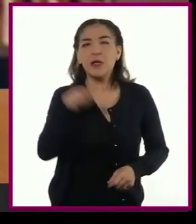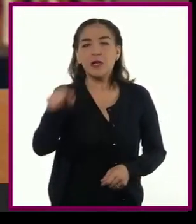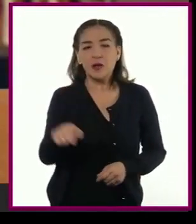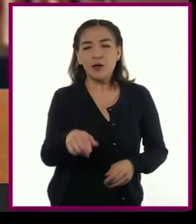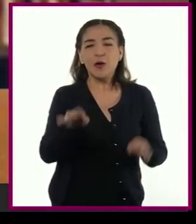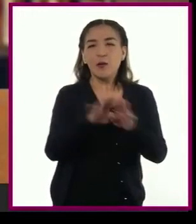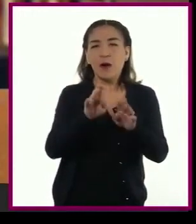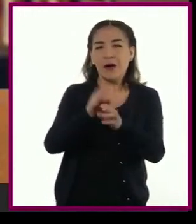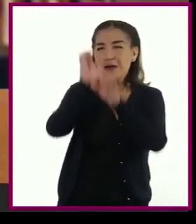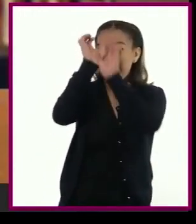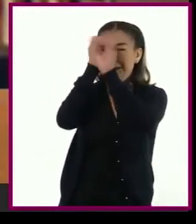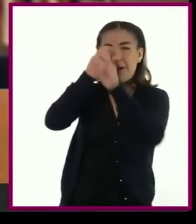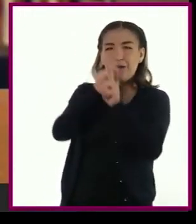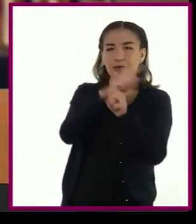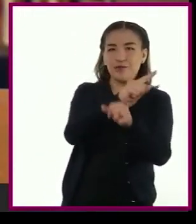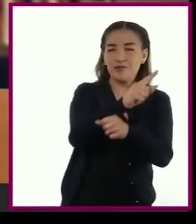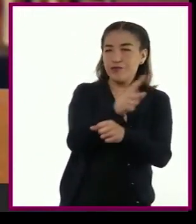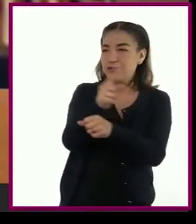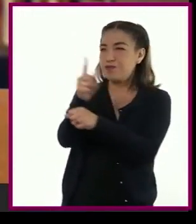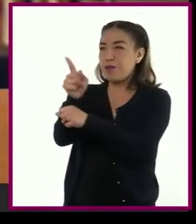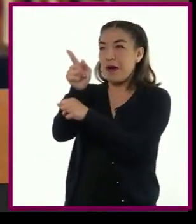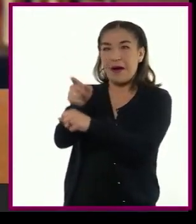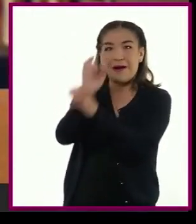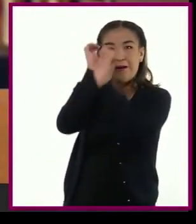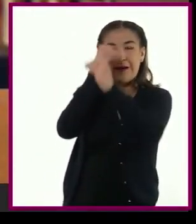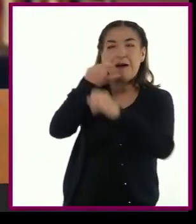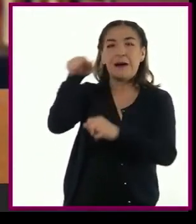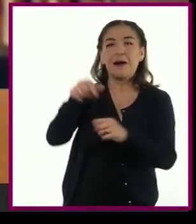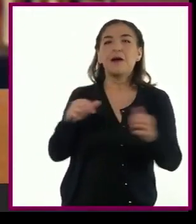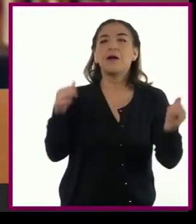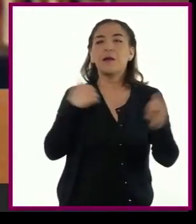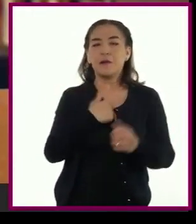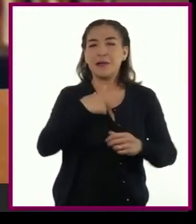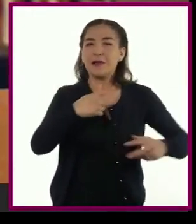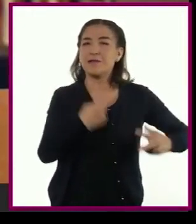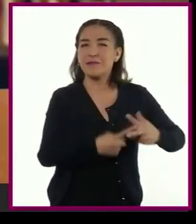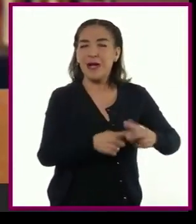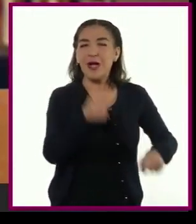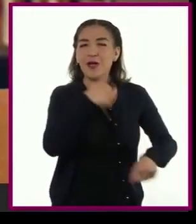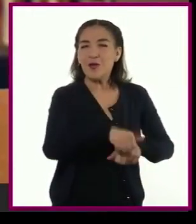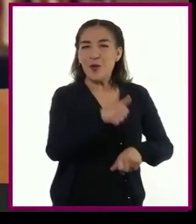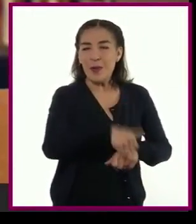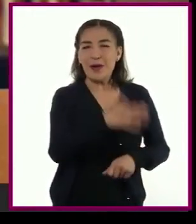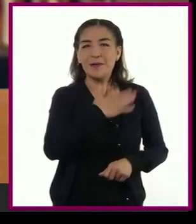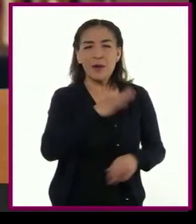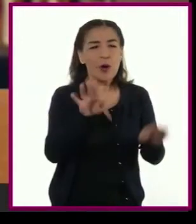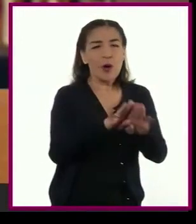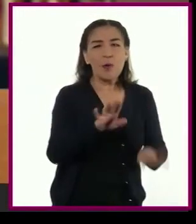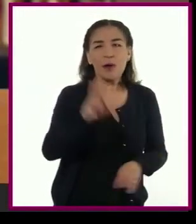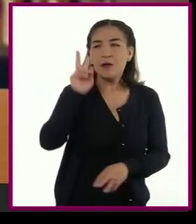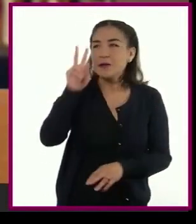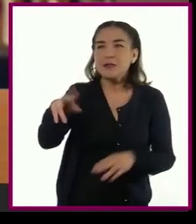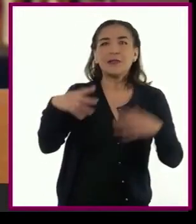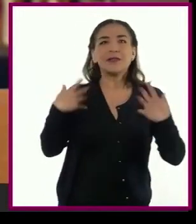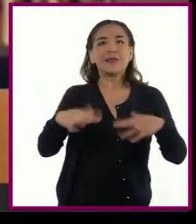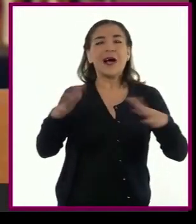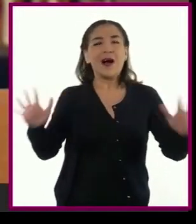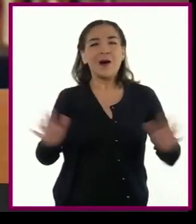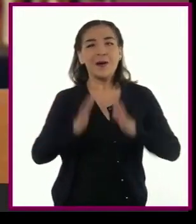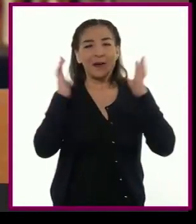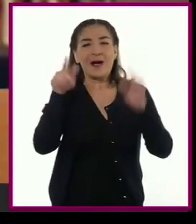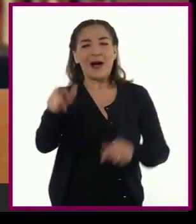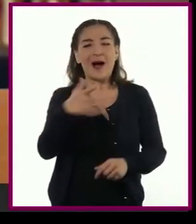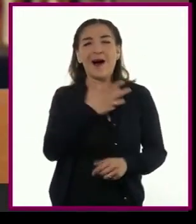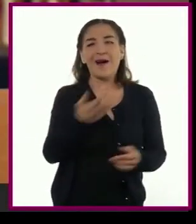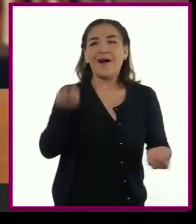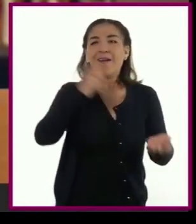sus telescopios al lugar indicado por mi matemática. Encontraron sorprendidos al